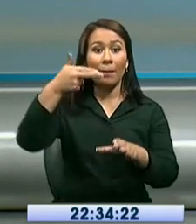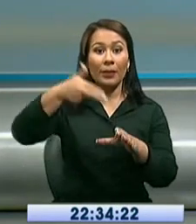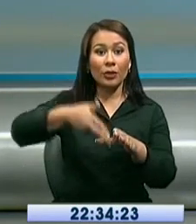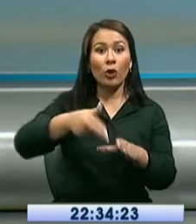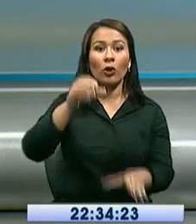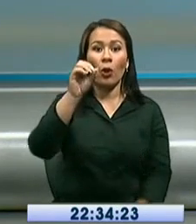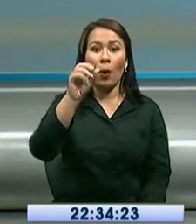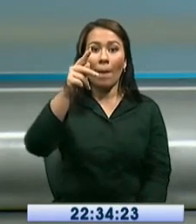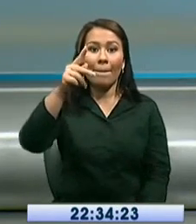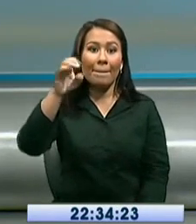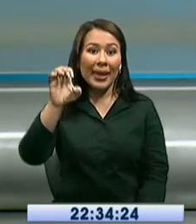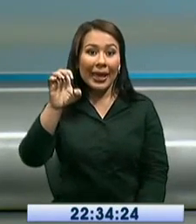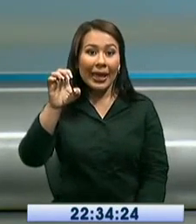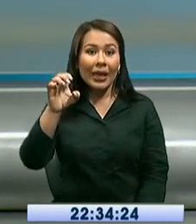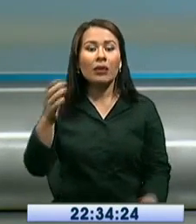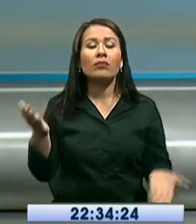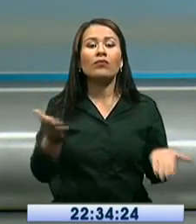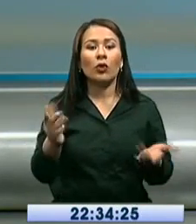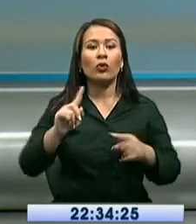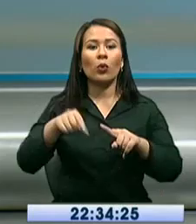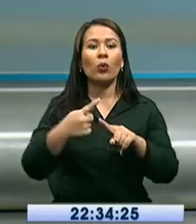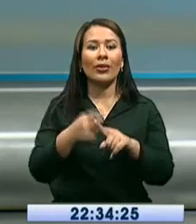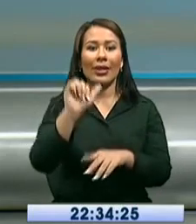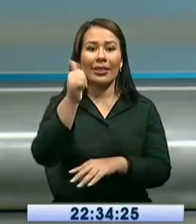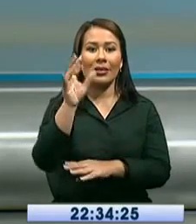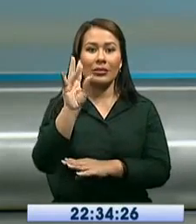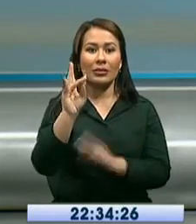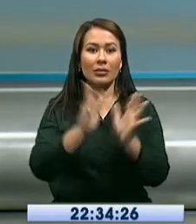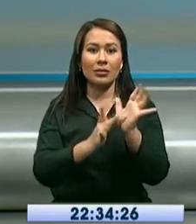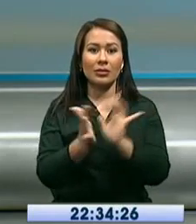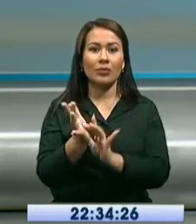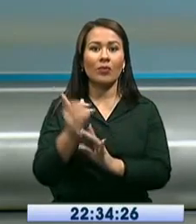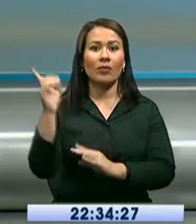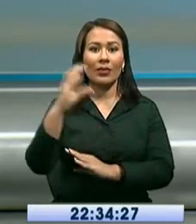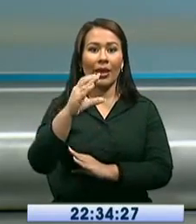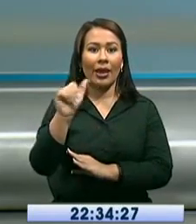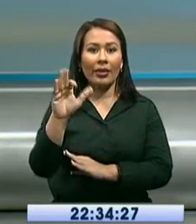OPEP, que se llevará a cabo el próximo 17 de abril en Qatar.